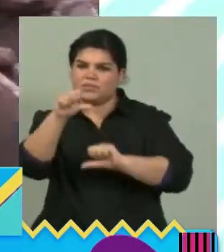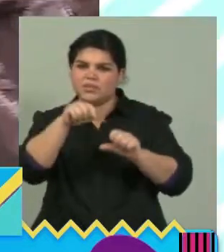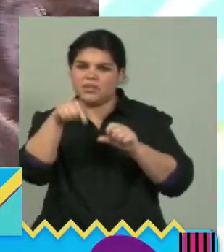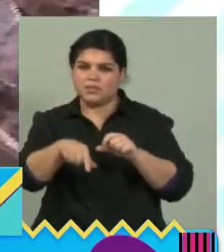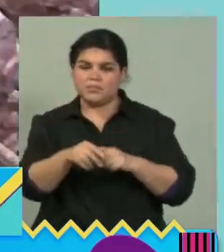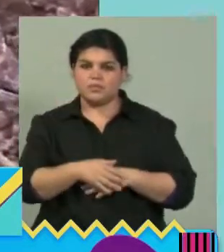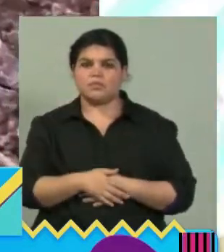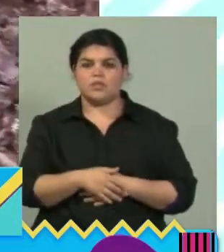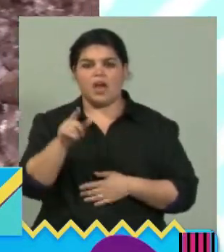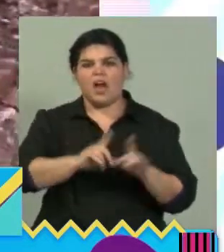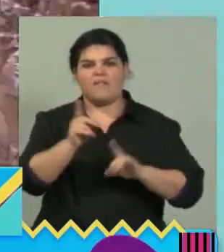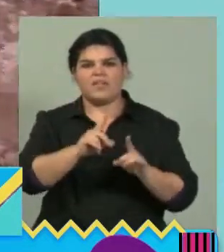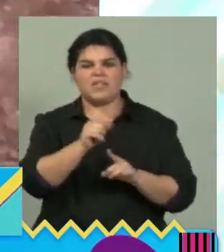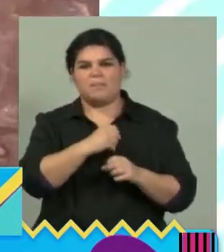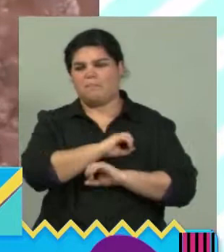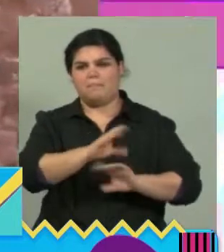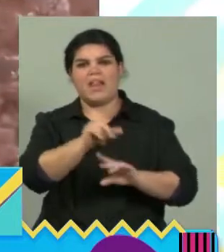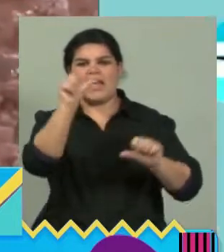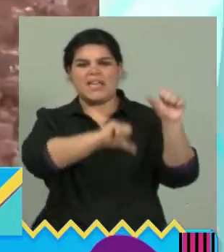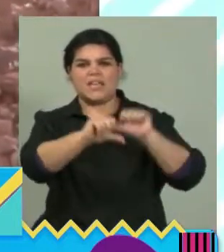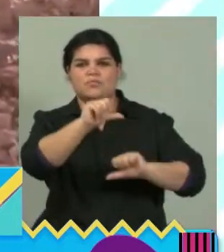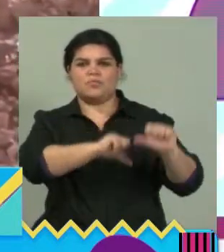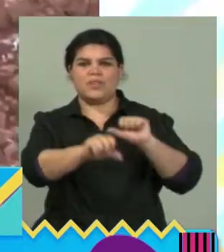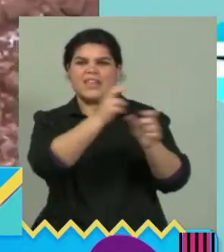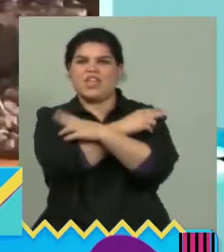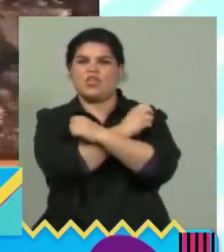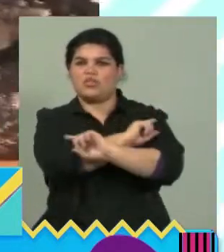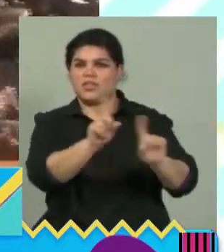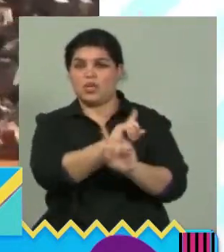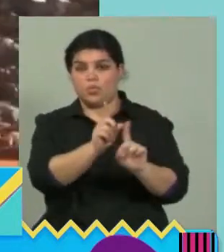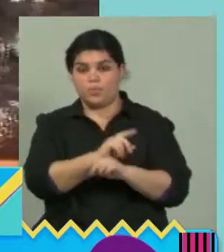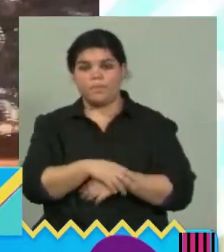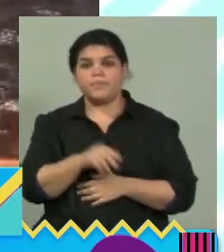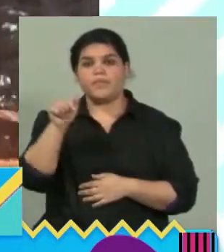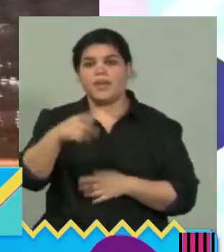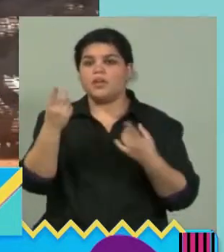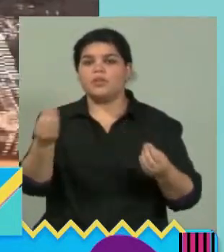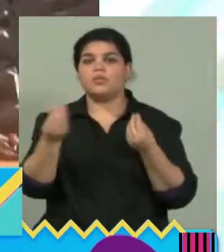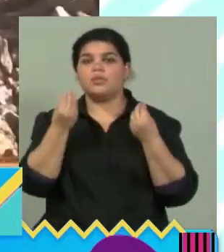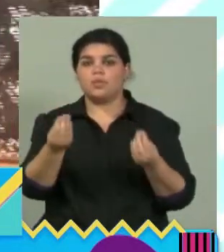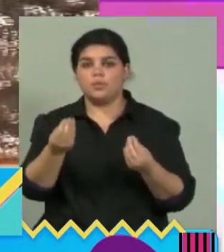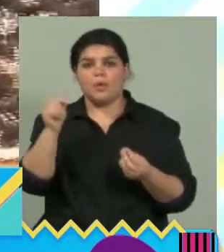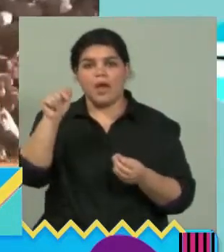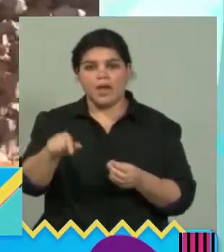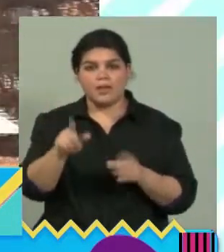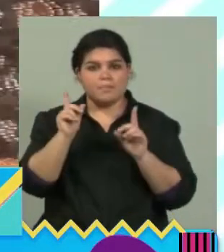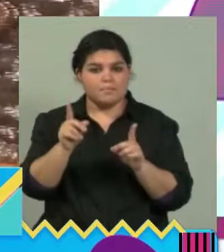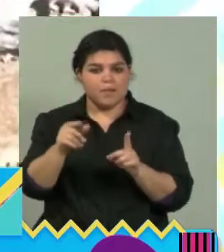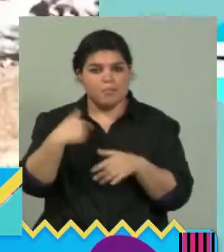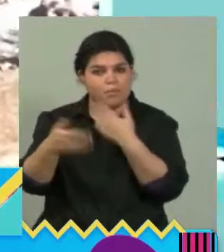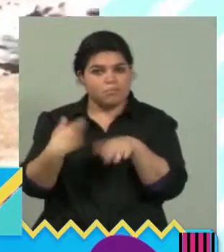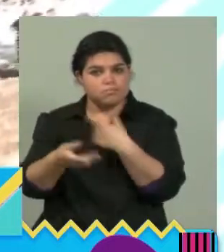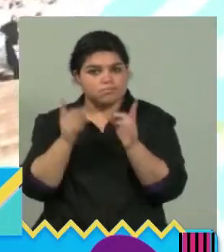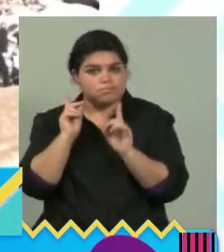dicho sustancias tóxicas, porque estas sustancias se usan en función de las cantidades que se usen,